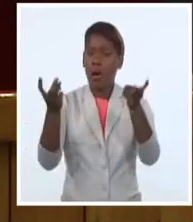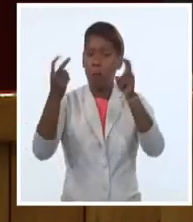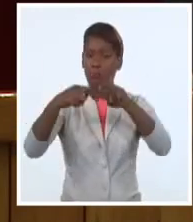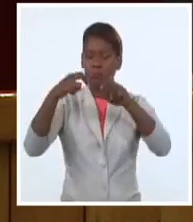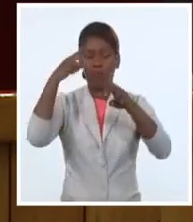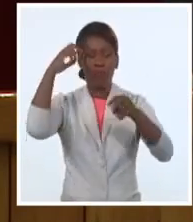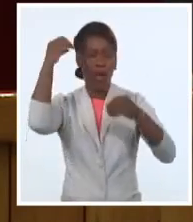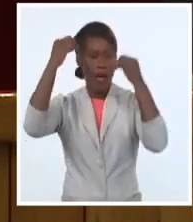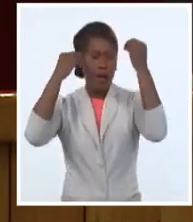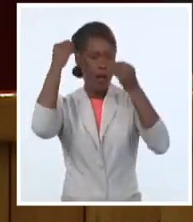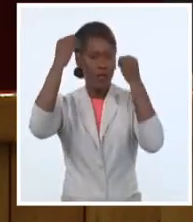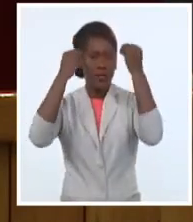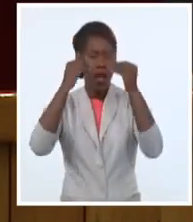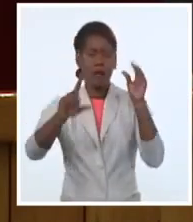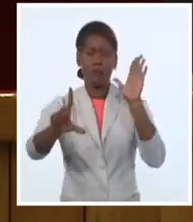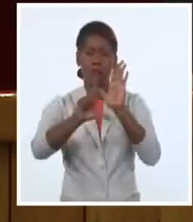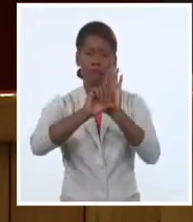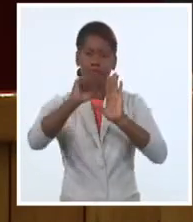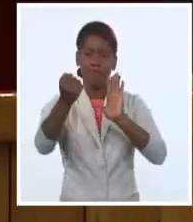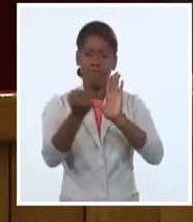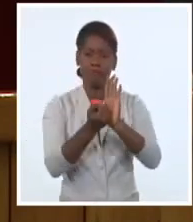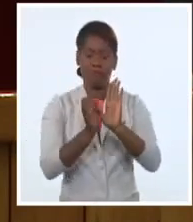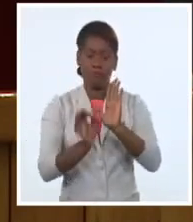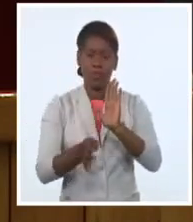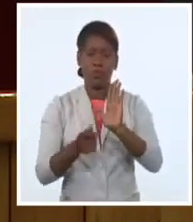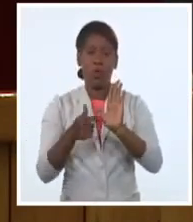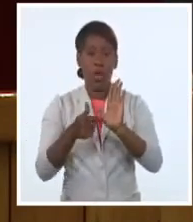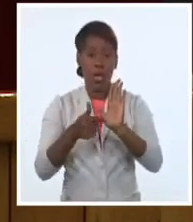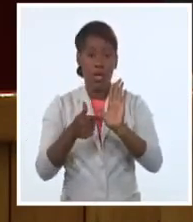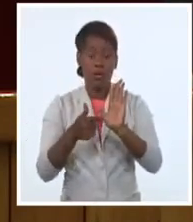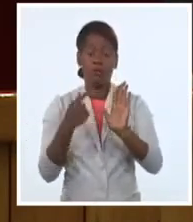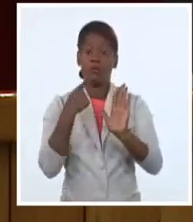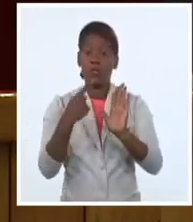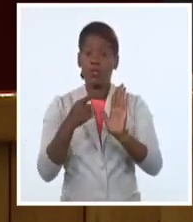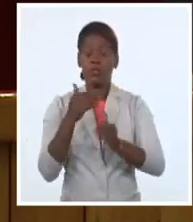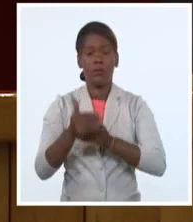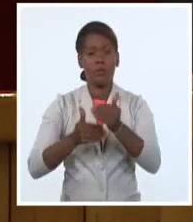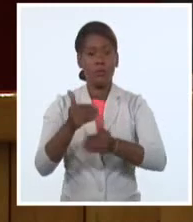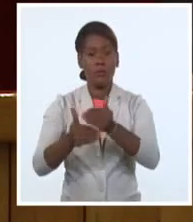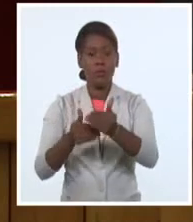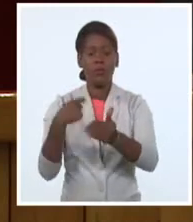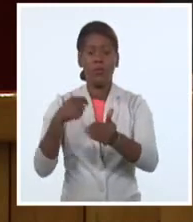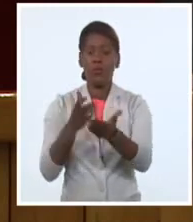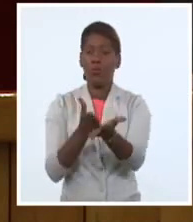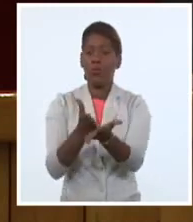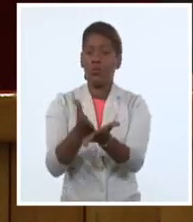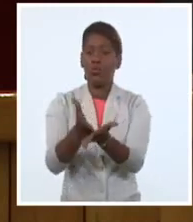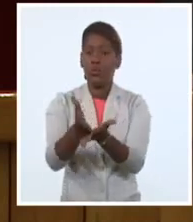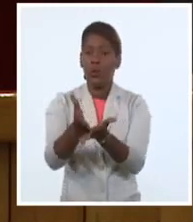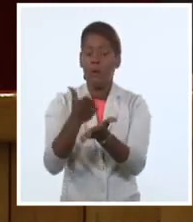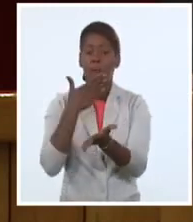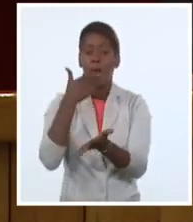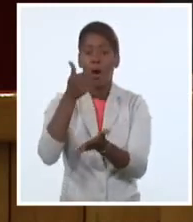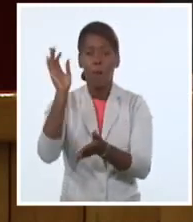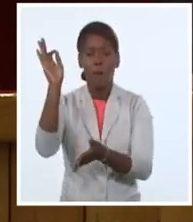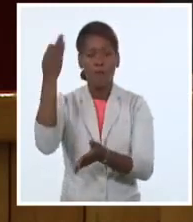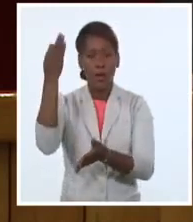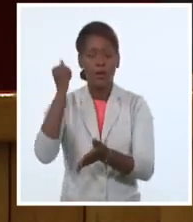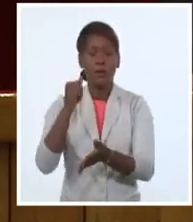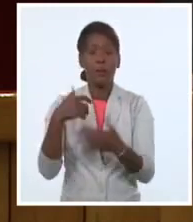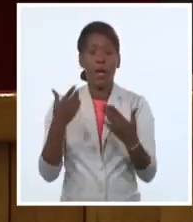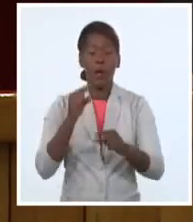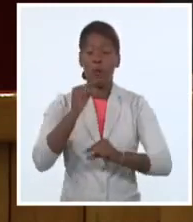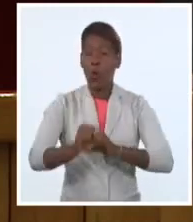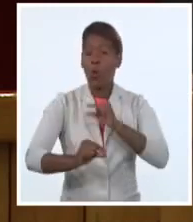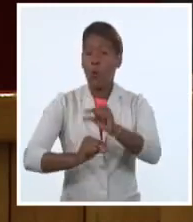pueblo. Esta práctica para el ejercicio legislativo tenemos que continuar perfeccionándola, de modo que cada ley que aprobemos